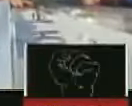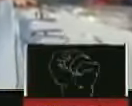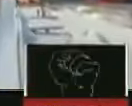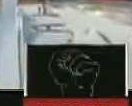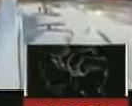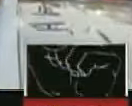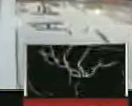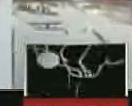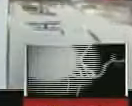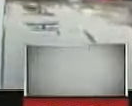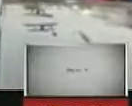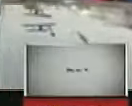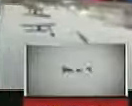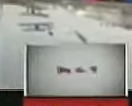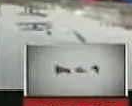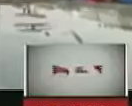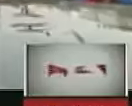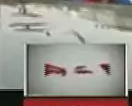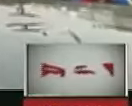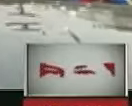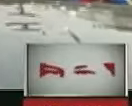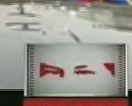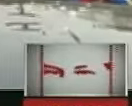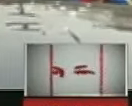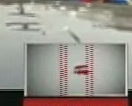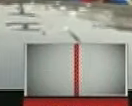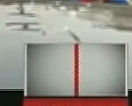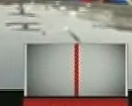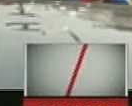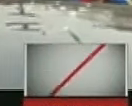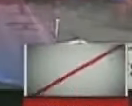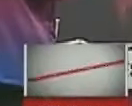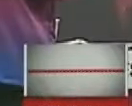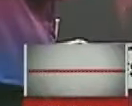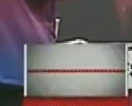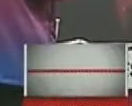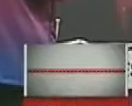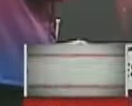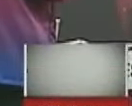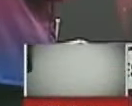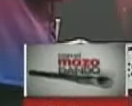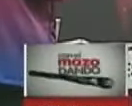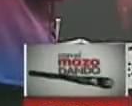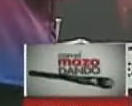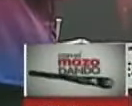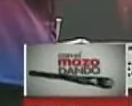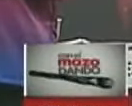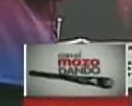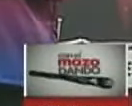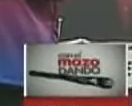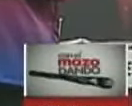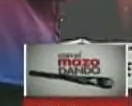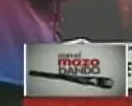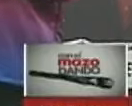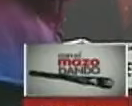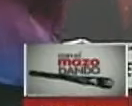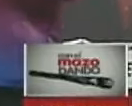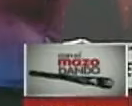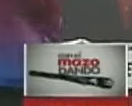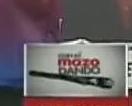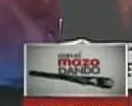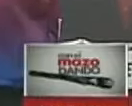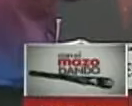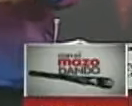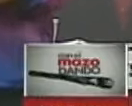Mira, mira. Todavía me queda, mira. Ahí me bajé y arrancamos hacia el aeropuerto.